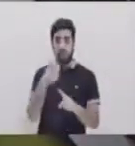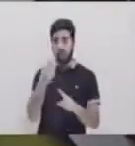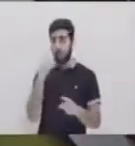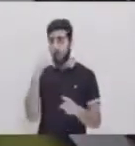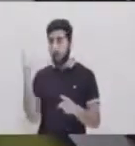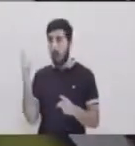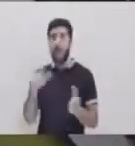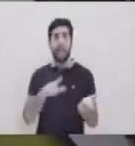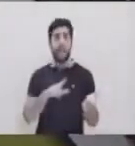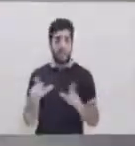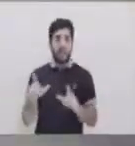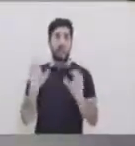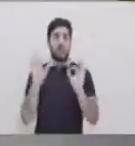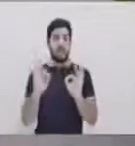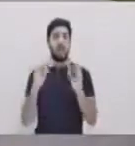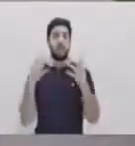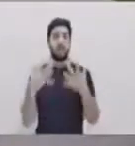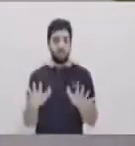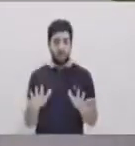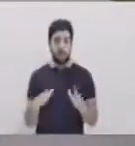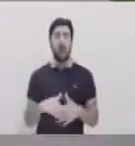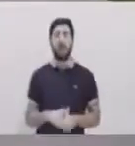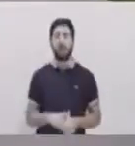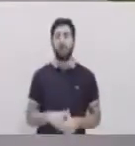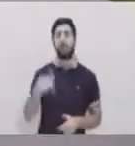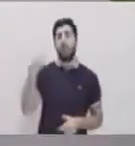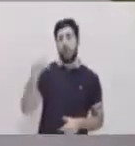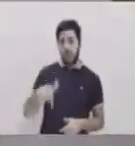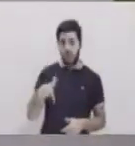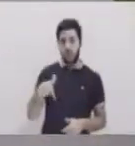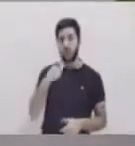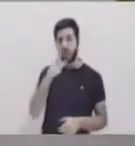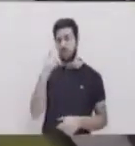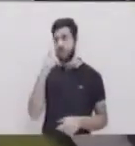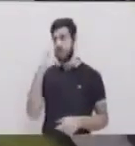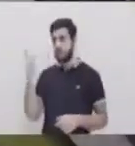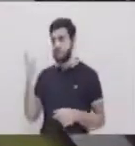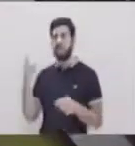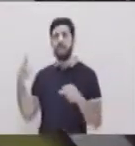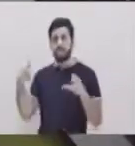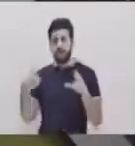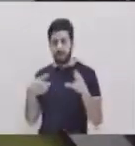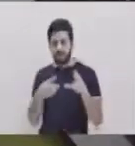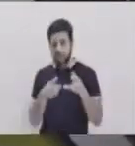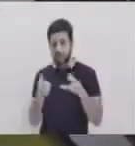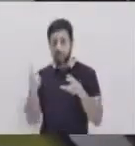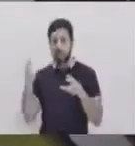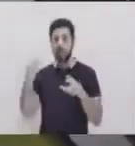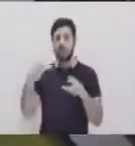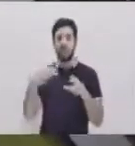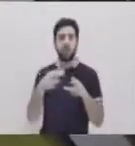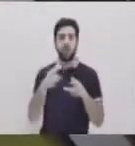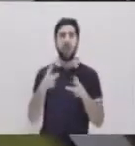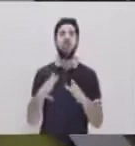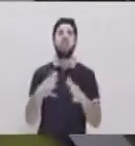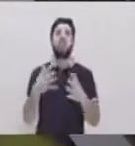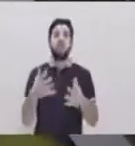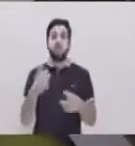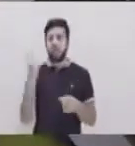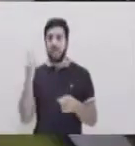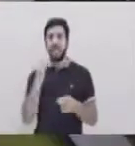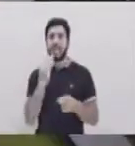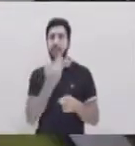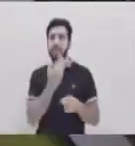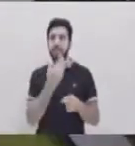esto, con nuestra servilleta vamos a recortar solamente un trozo de la servilleta